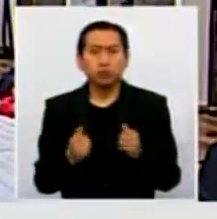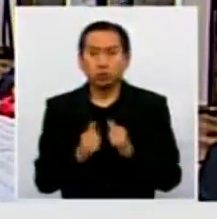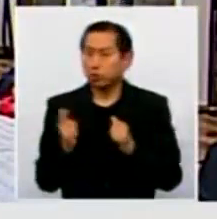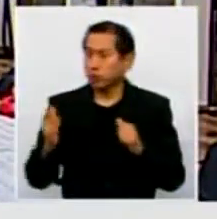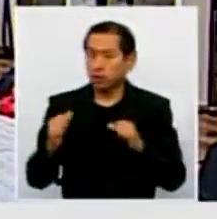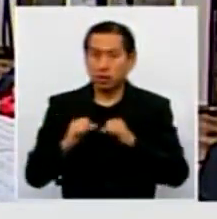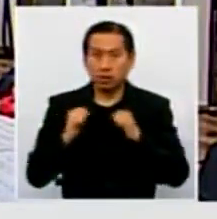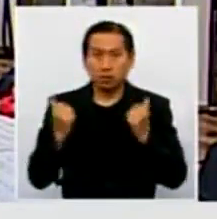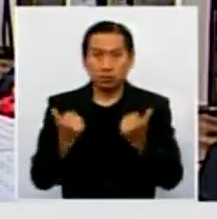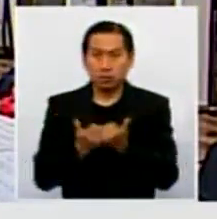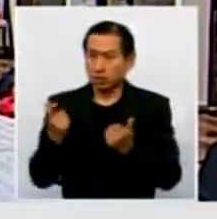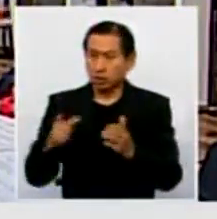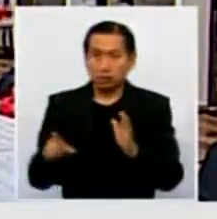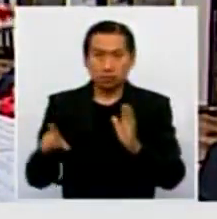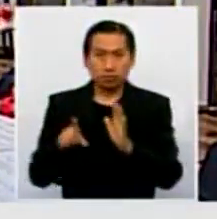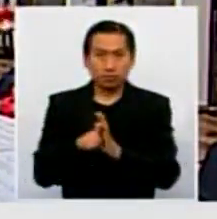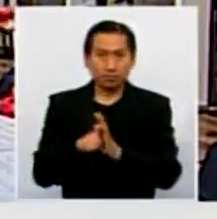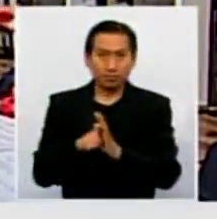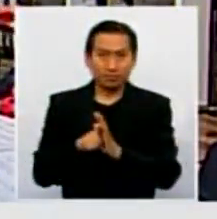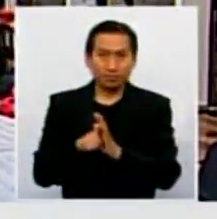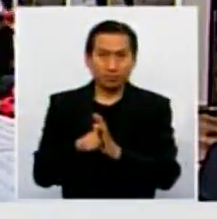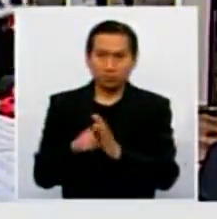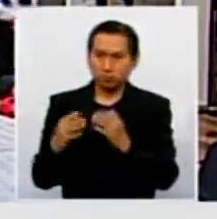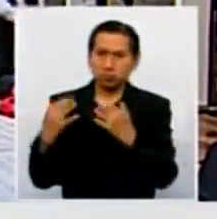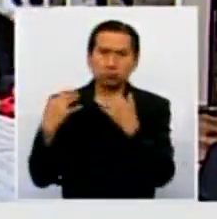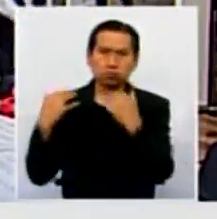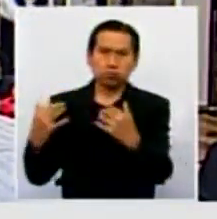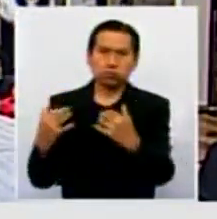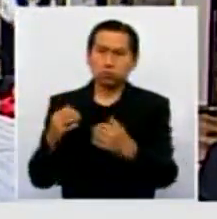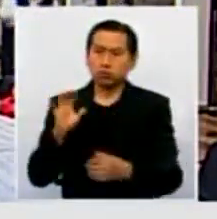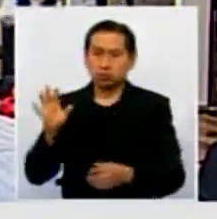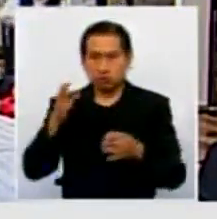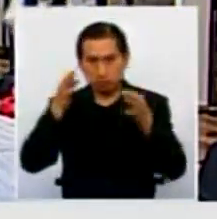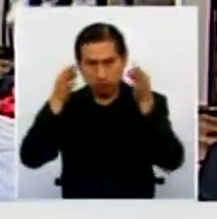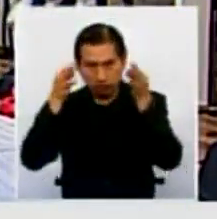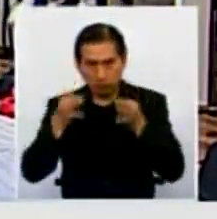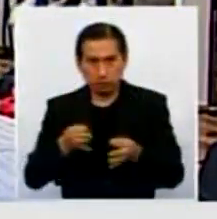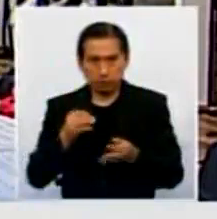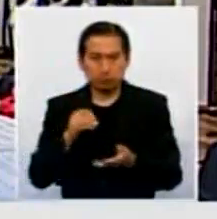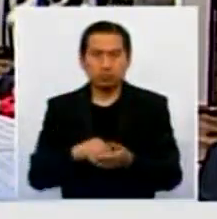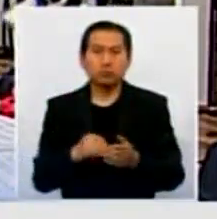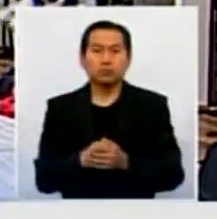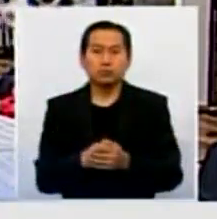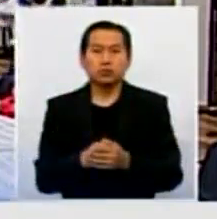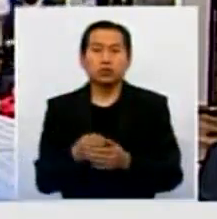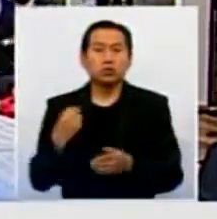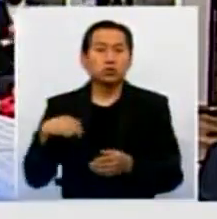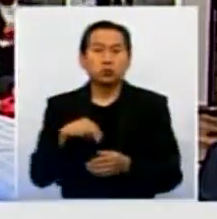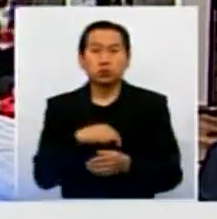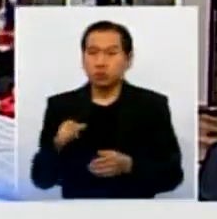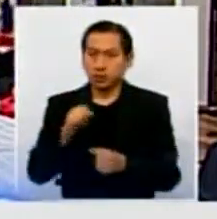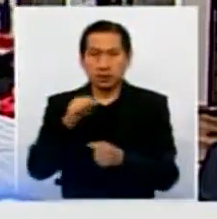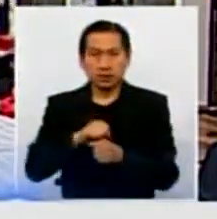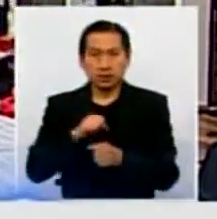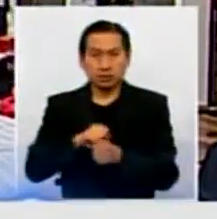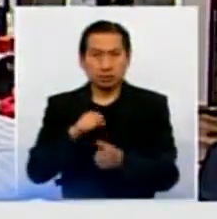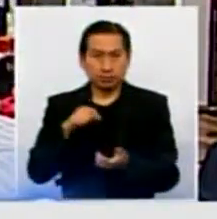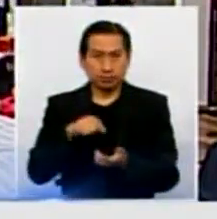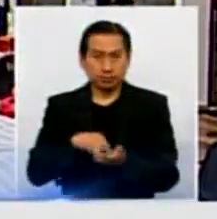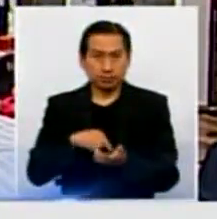Asamblea Legislativa que ha determinado que vamos a trabajar de